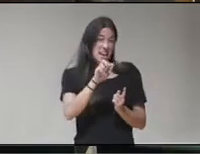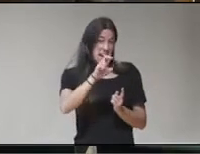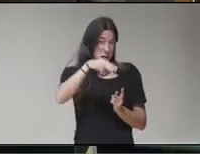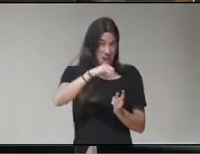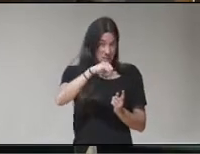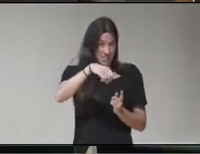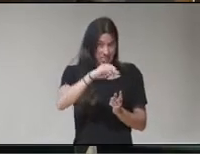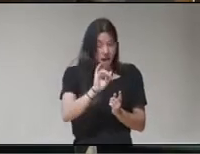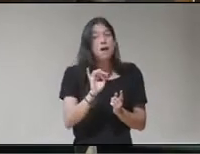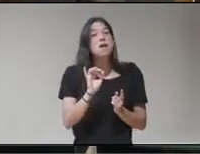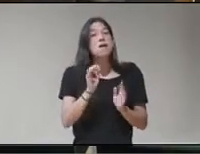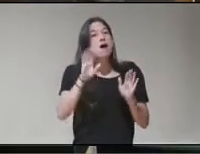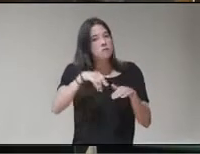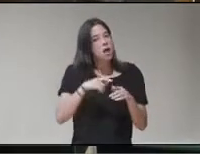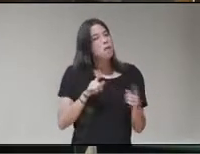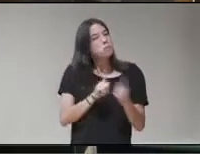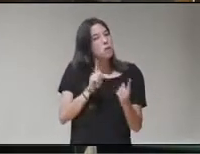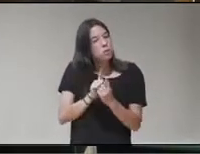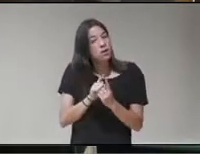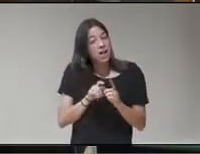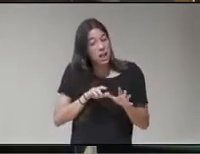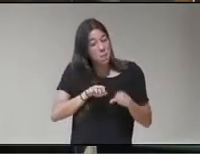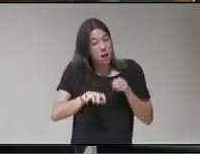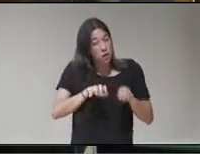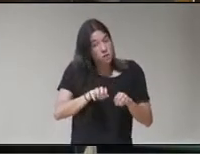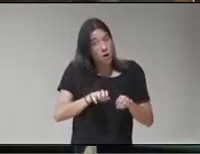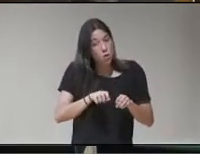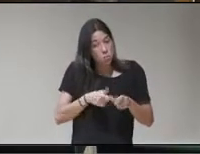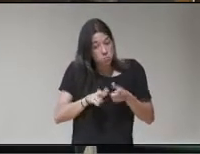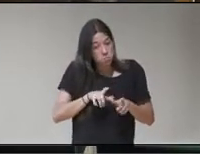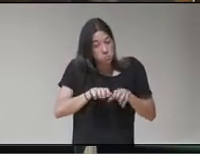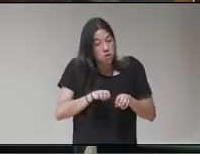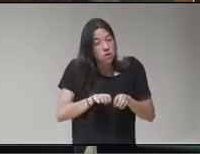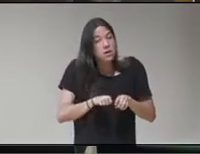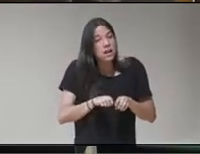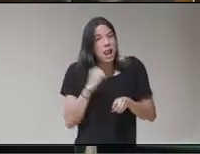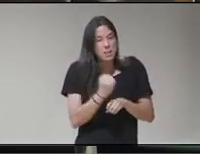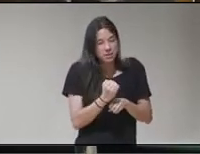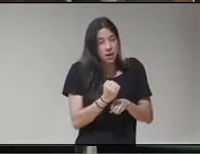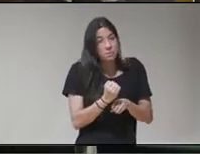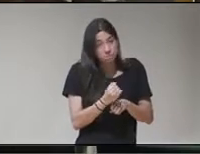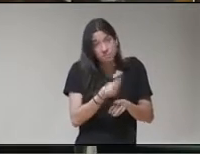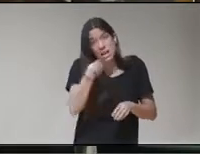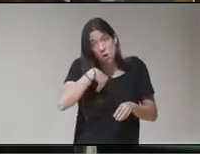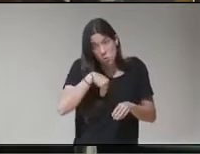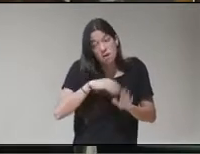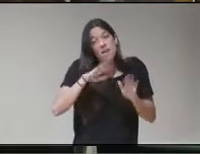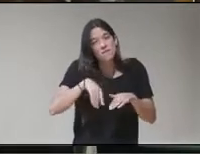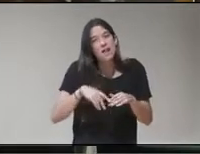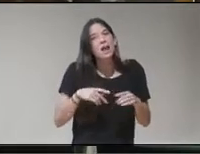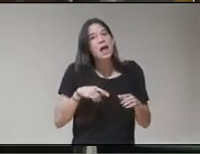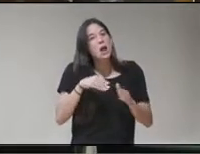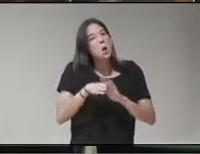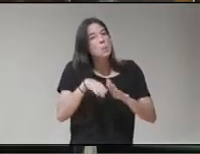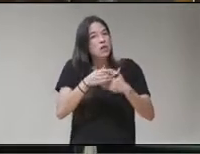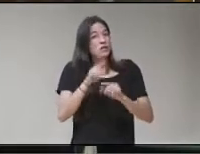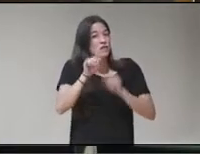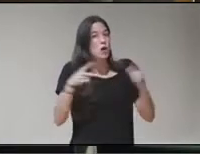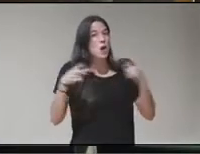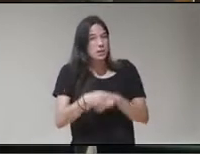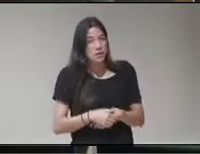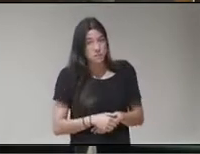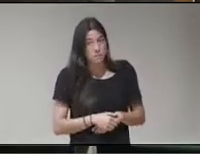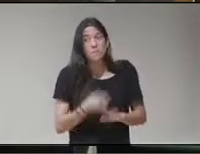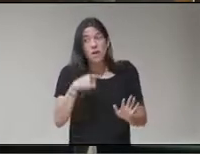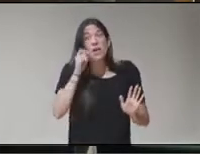la va a infectar, la va a matar y por lo tanto va a abortar aquel proceso infeccioso. Daos cuenta, estoy